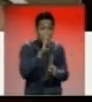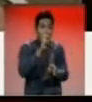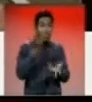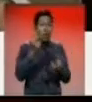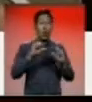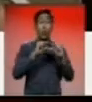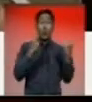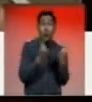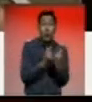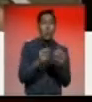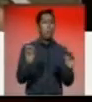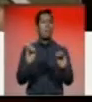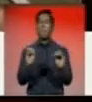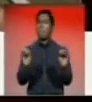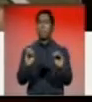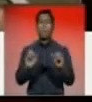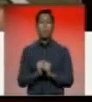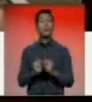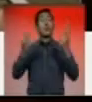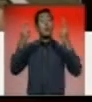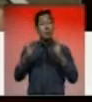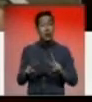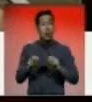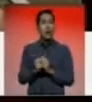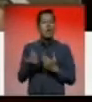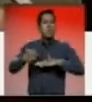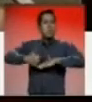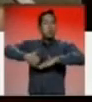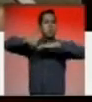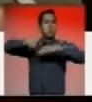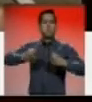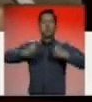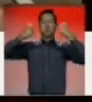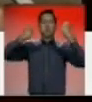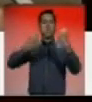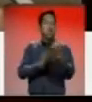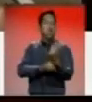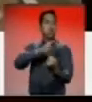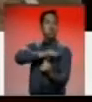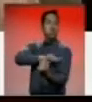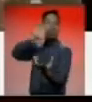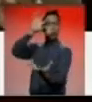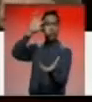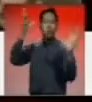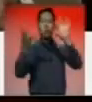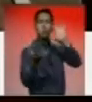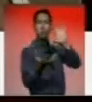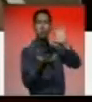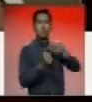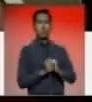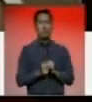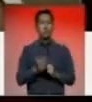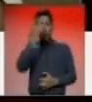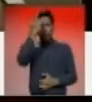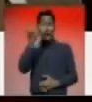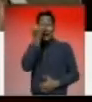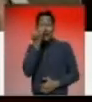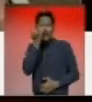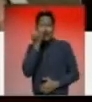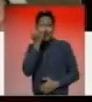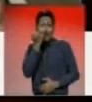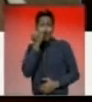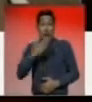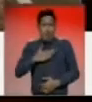y por otro implica una sesión de cuotas de poder o de cambio de discurso porque si ya por ejemplo el sector indígena se suma mi